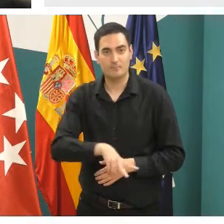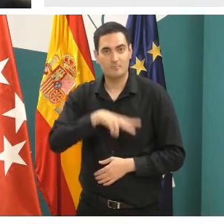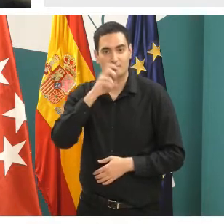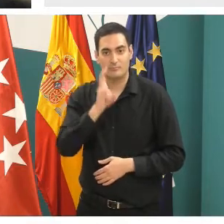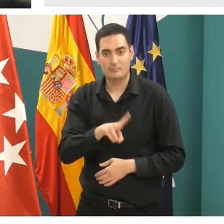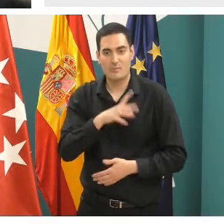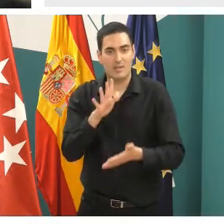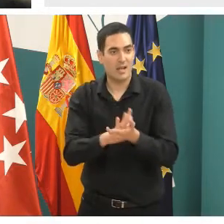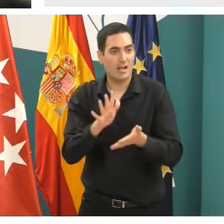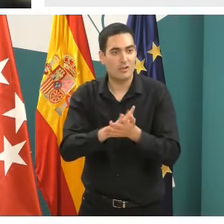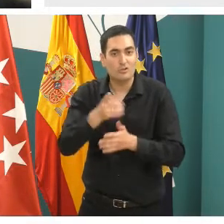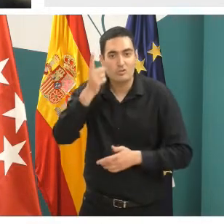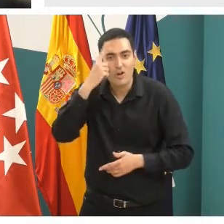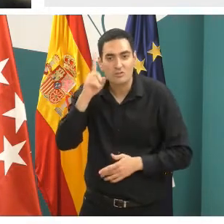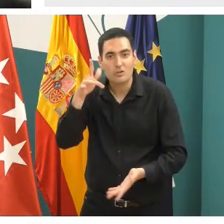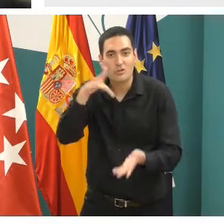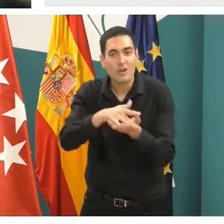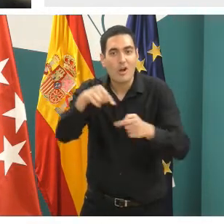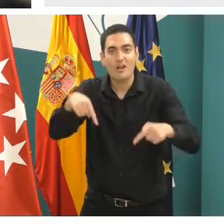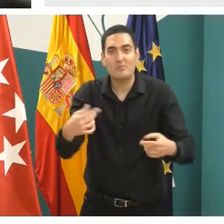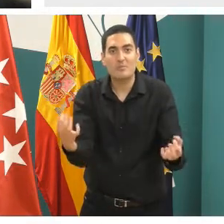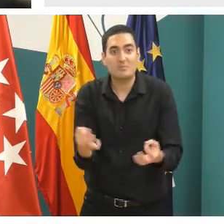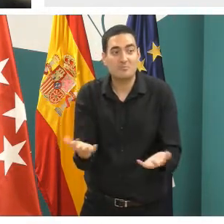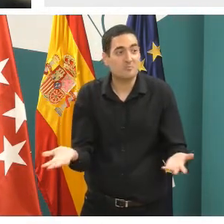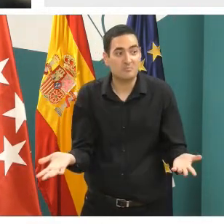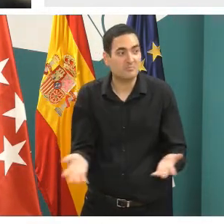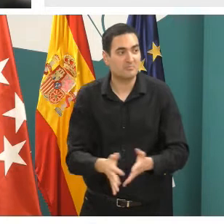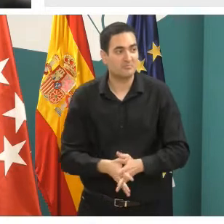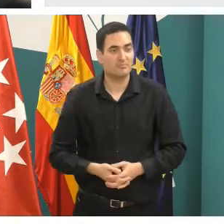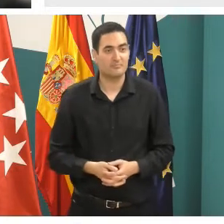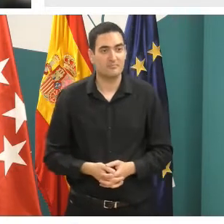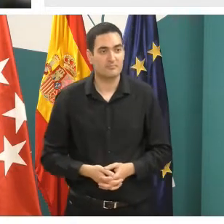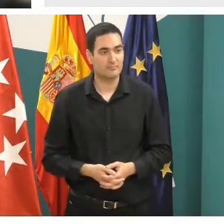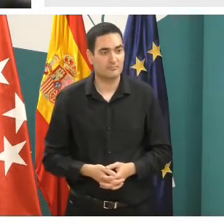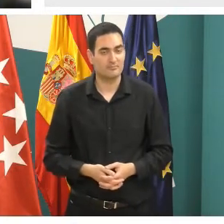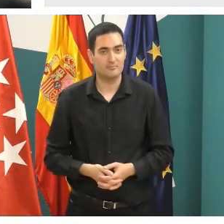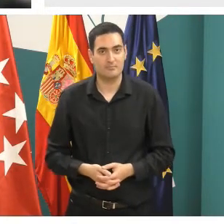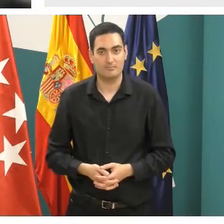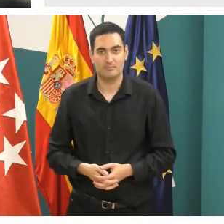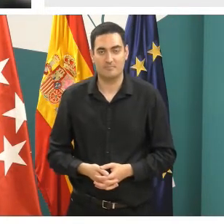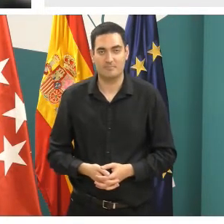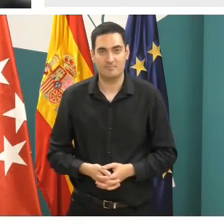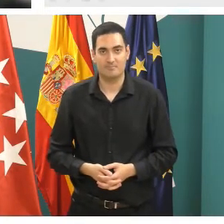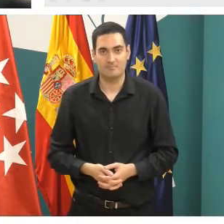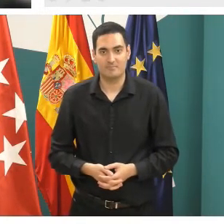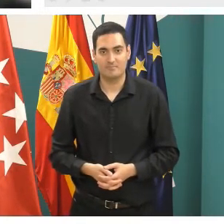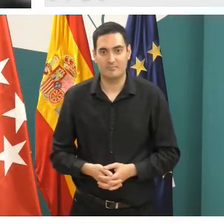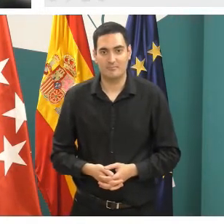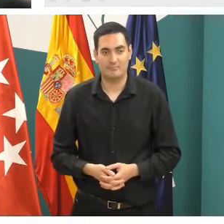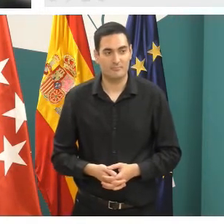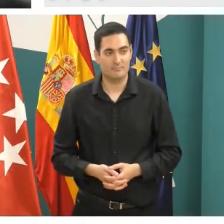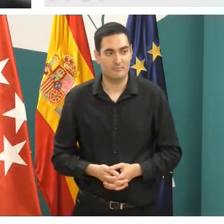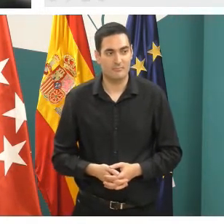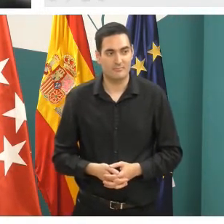Uy, yo no sé qué pasa con esto hoy. Alejandra, yo soy Vilma Picapiedras con todo lo que sea. A ver. Esto